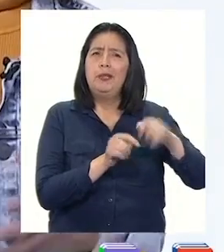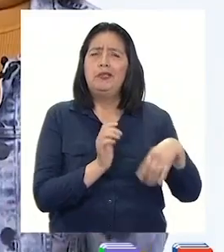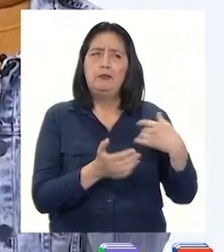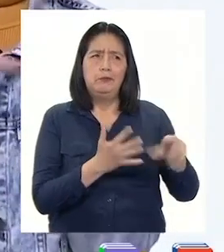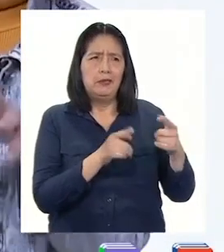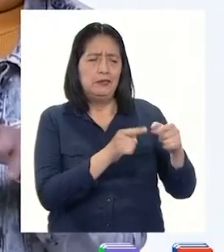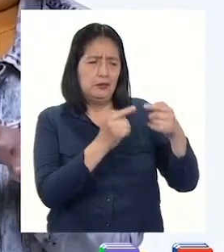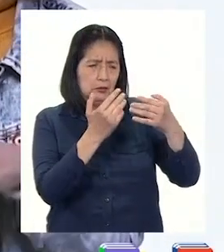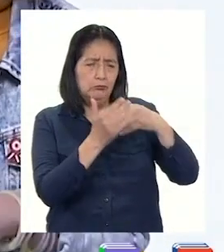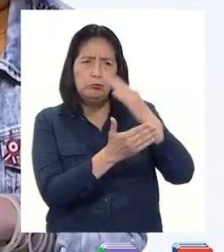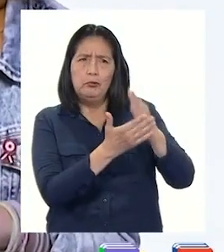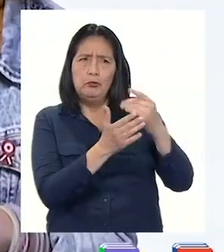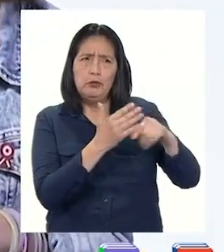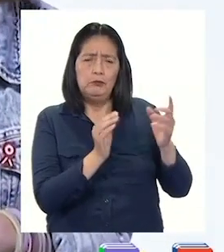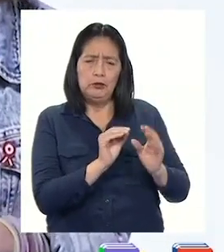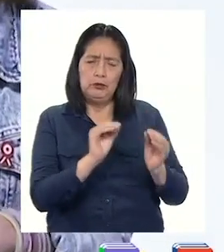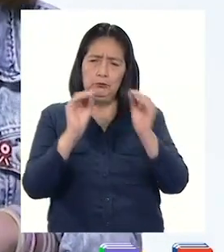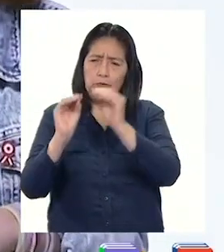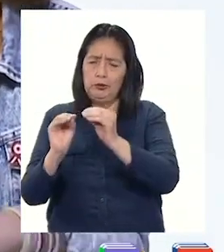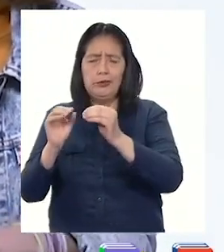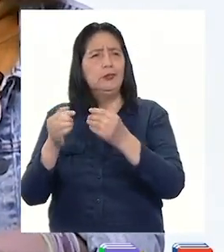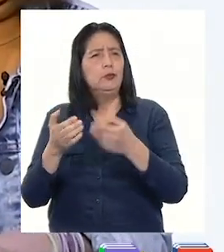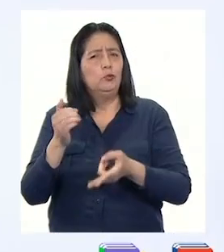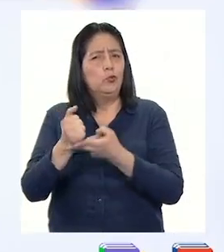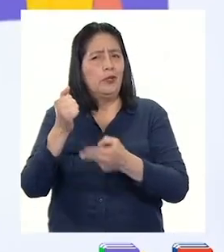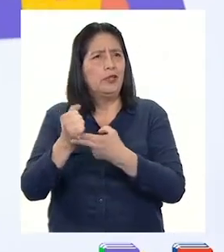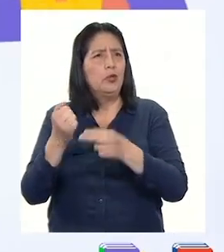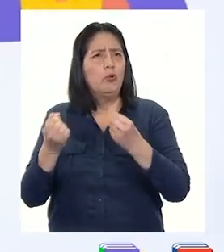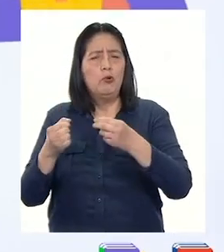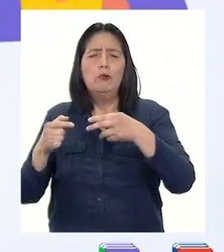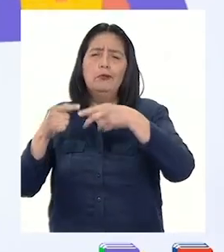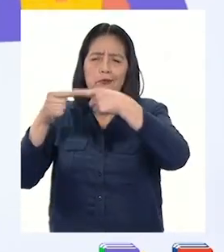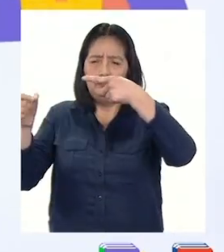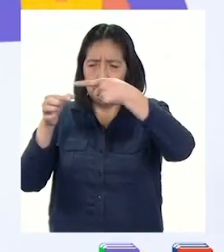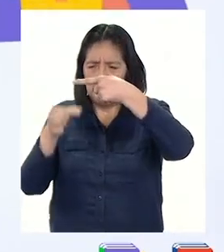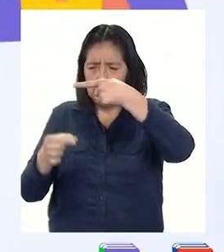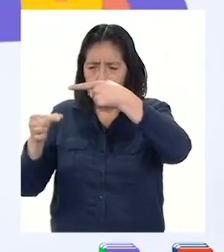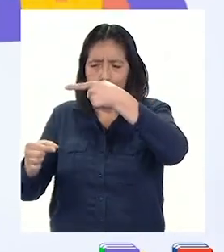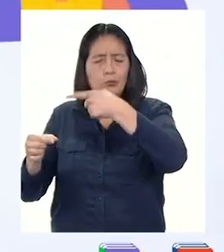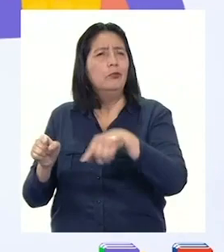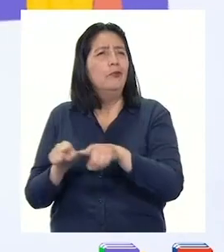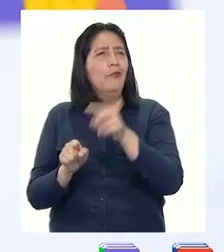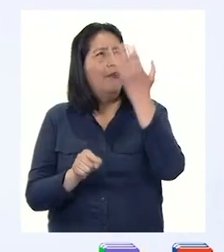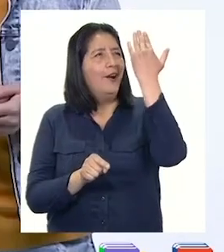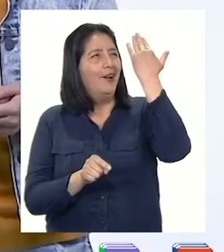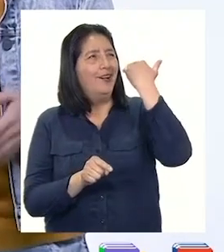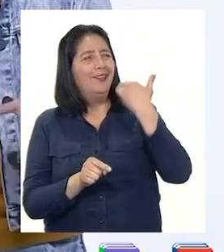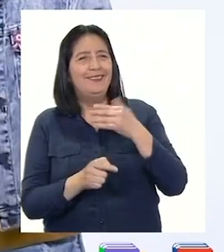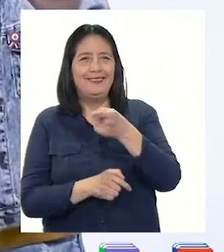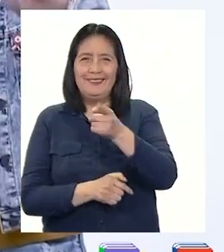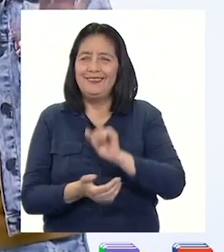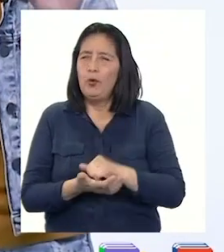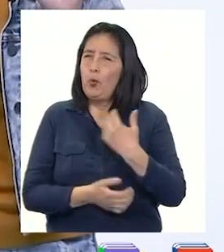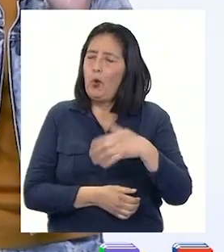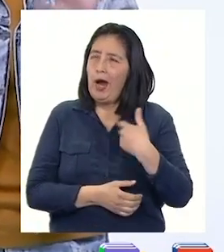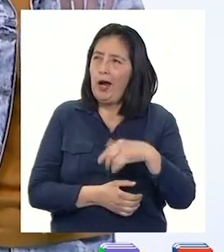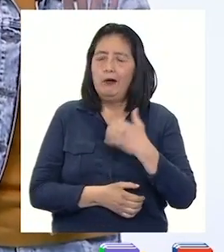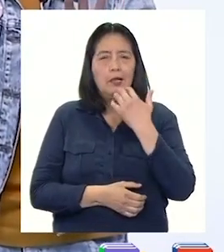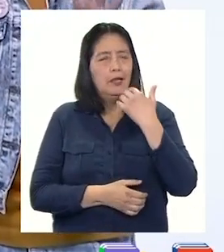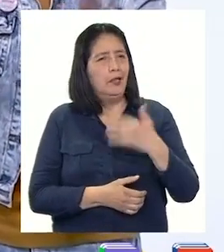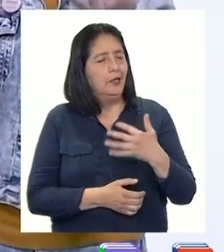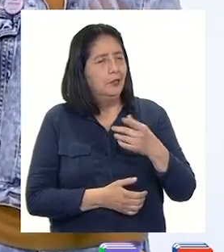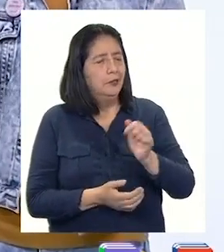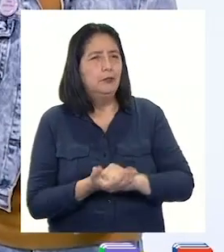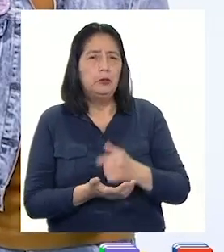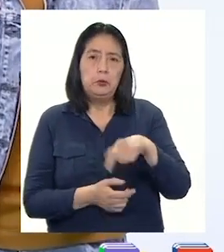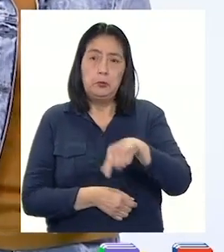varias etapas y registrar los resultados a través del quipu, como en la época de los incas. ¡Increíble! Estoy segura de